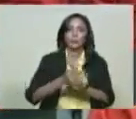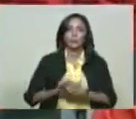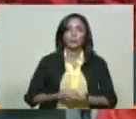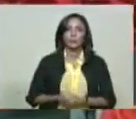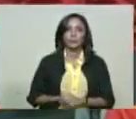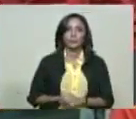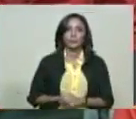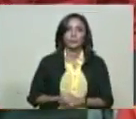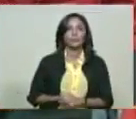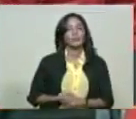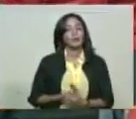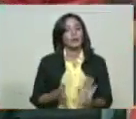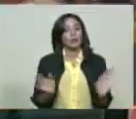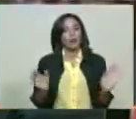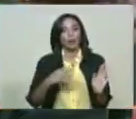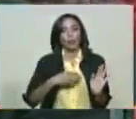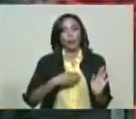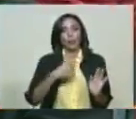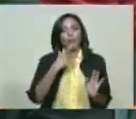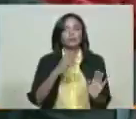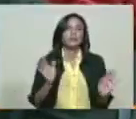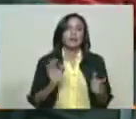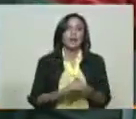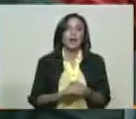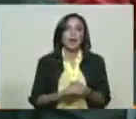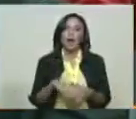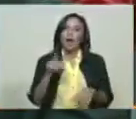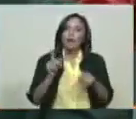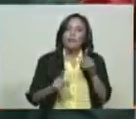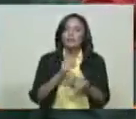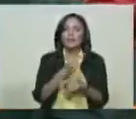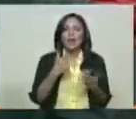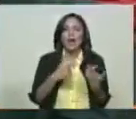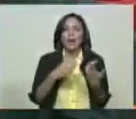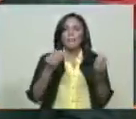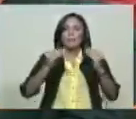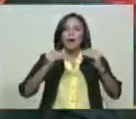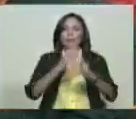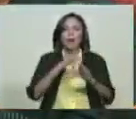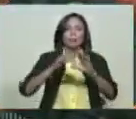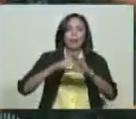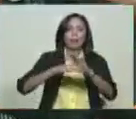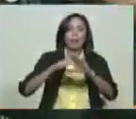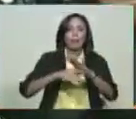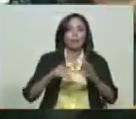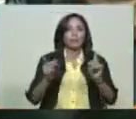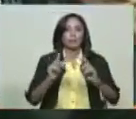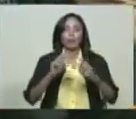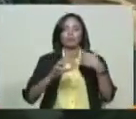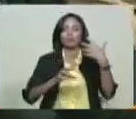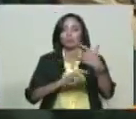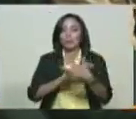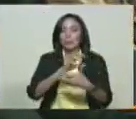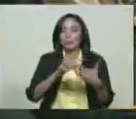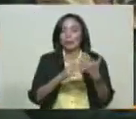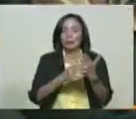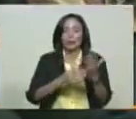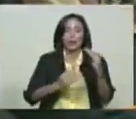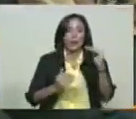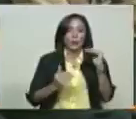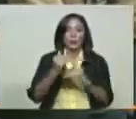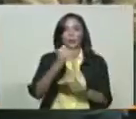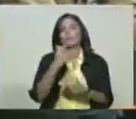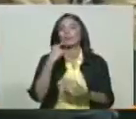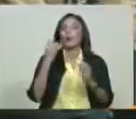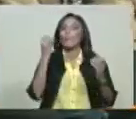tramposo no podemos decir a veces la palabra además porque la guerra es incremente fomentar